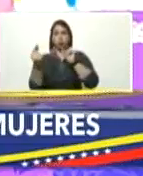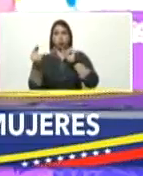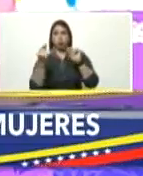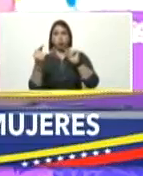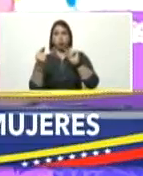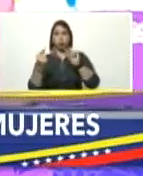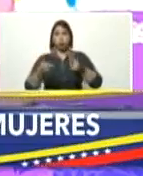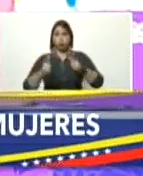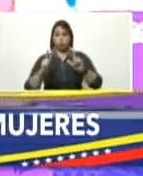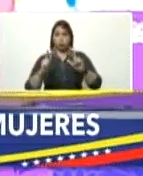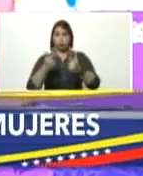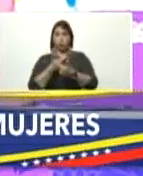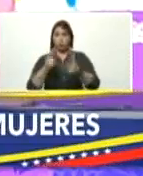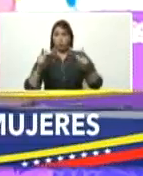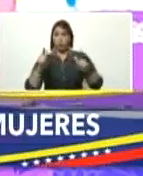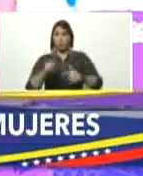activo.